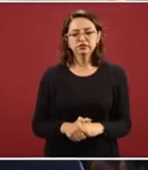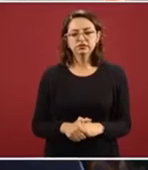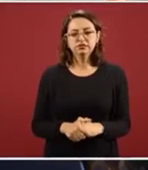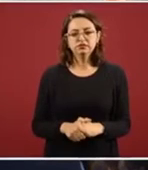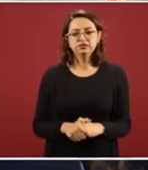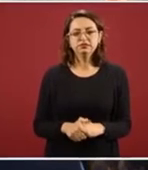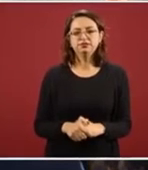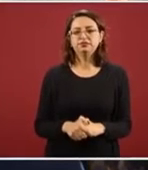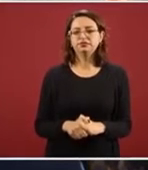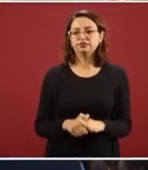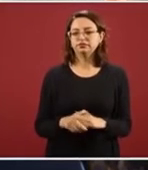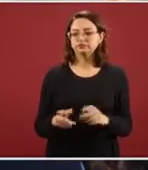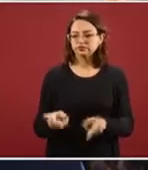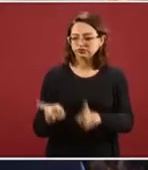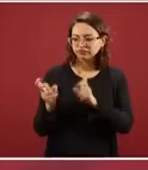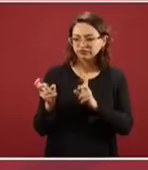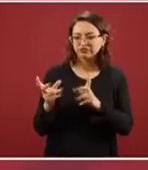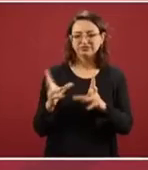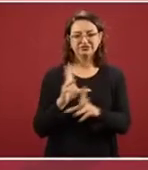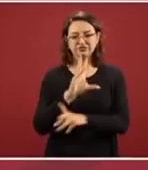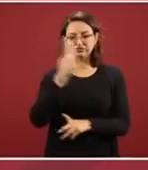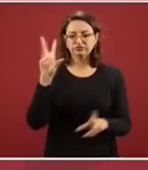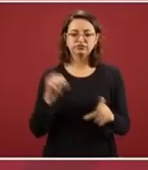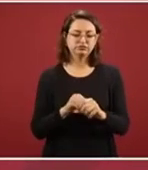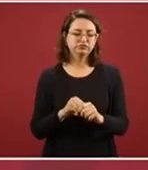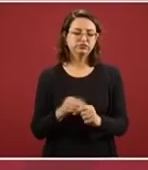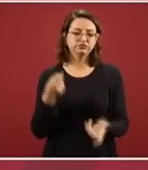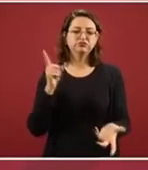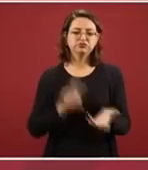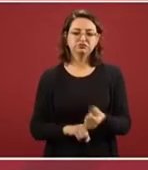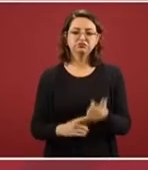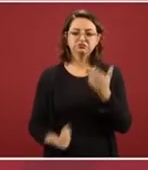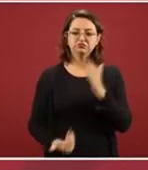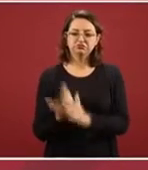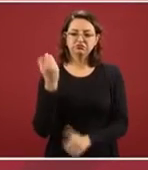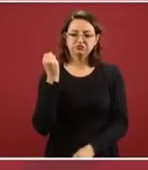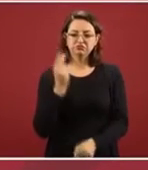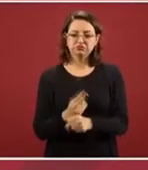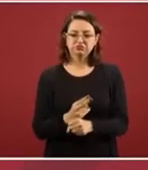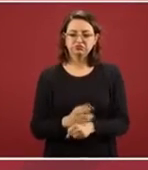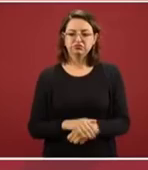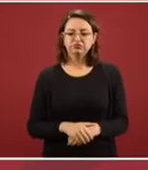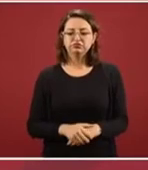tomas clandestinas, todo eso se ve por la mañana.